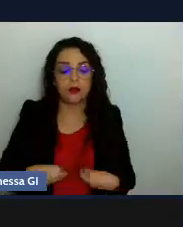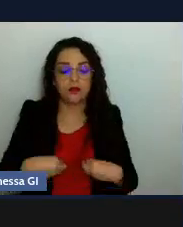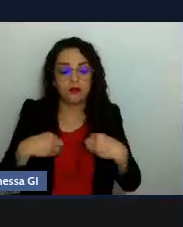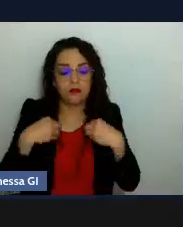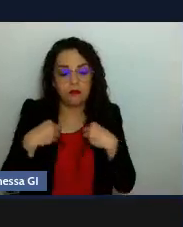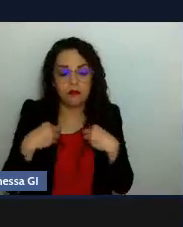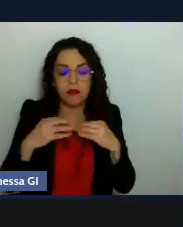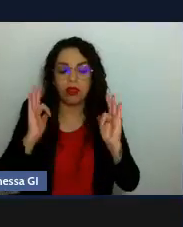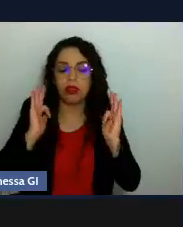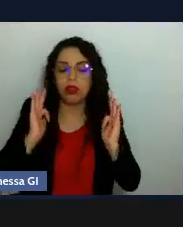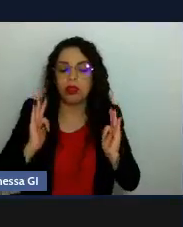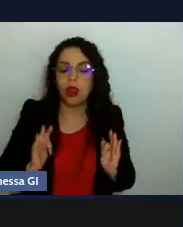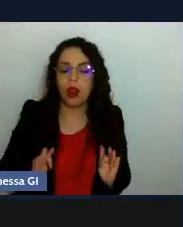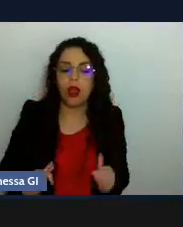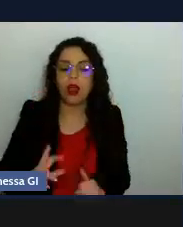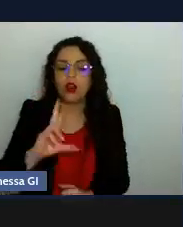esto